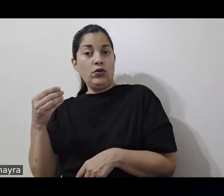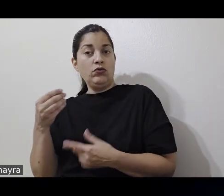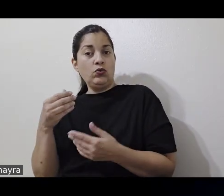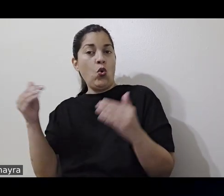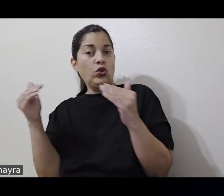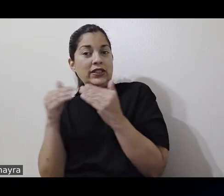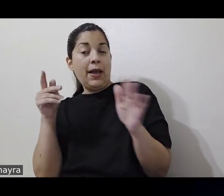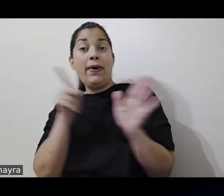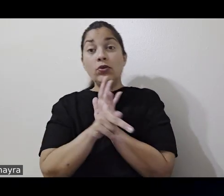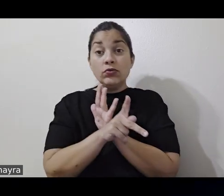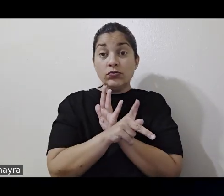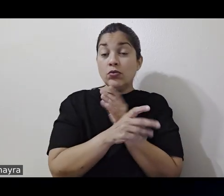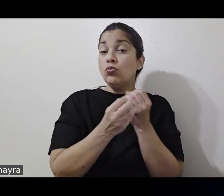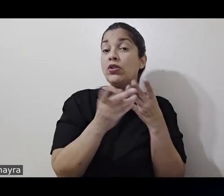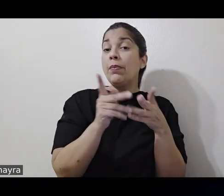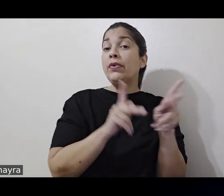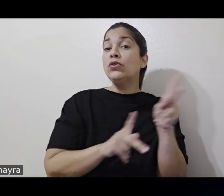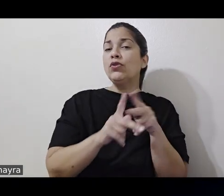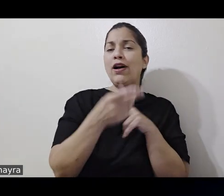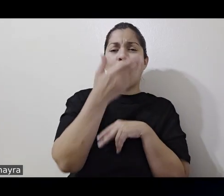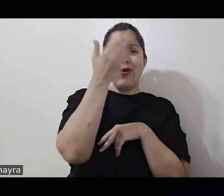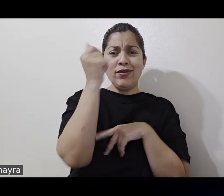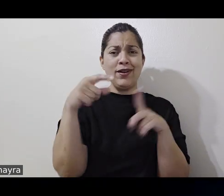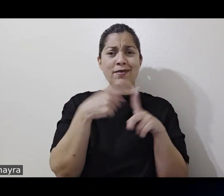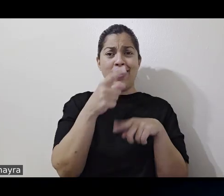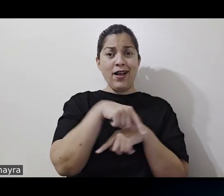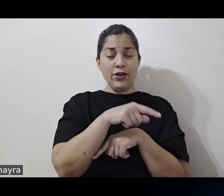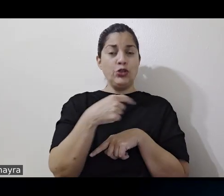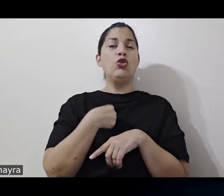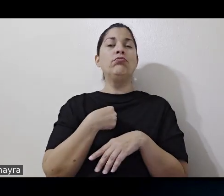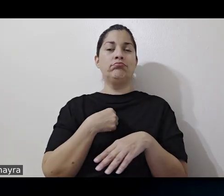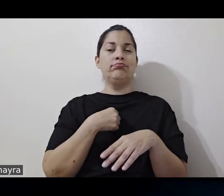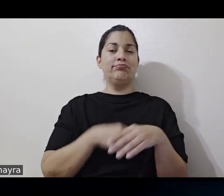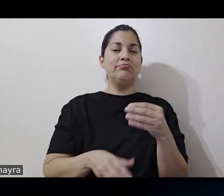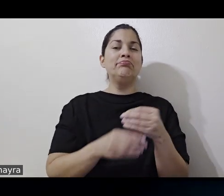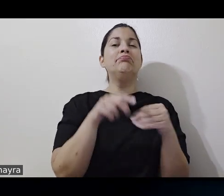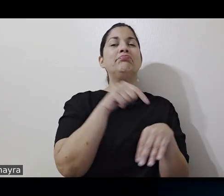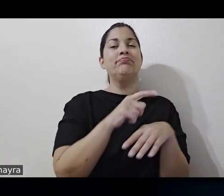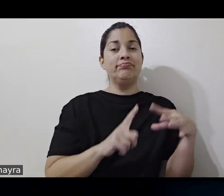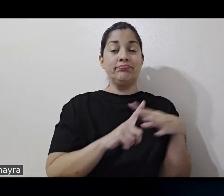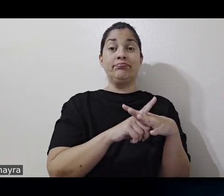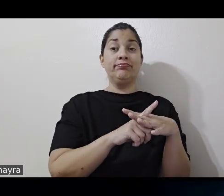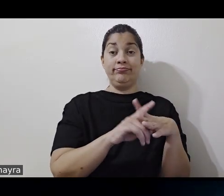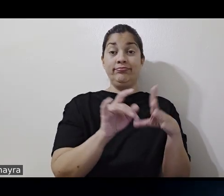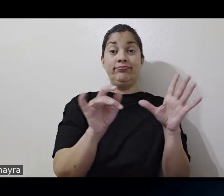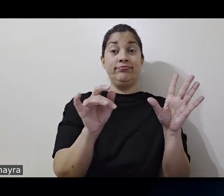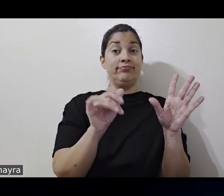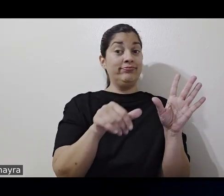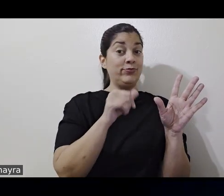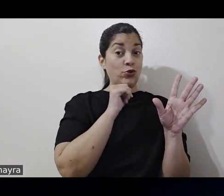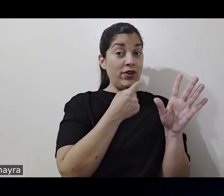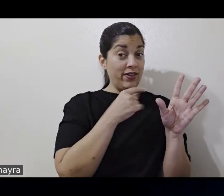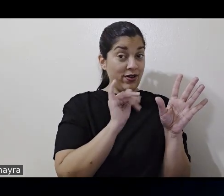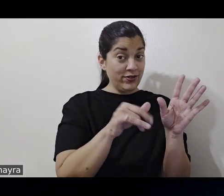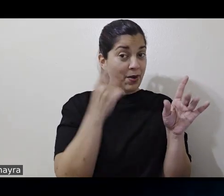mató y que muchas personas se han olvidado de ellos y yo los puse a salir ahí también. Así que ese no se los voy a decir